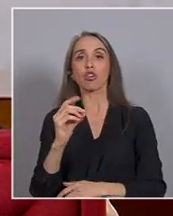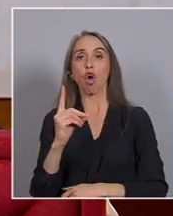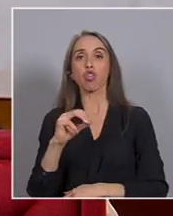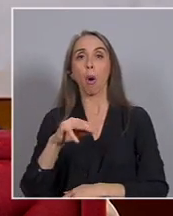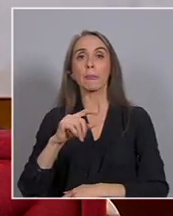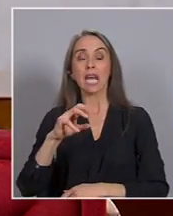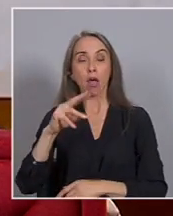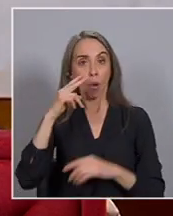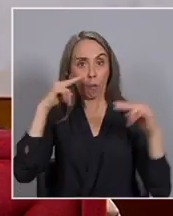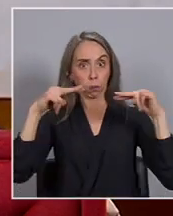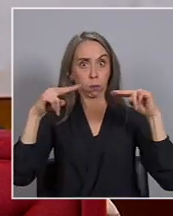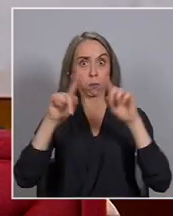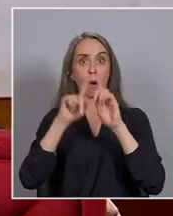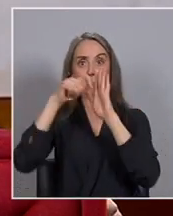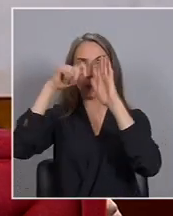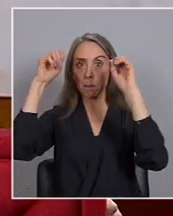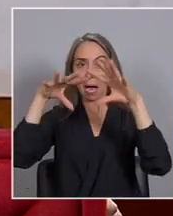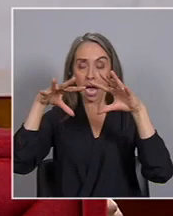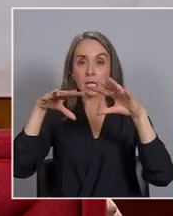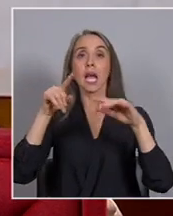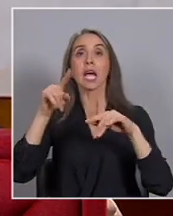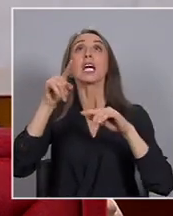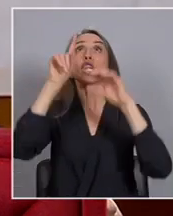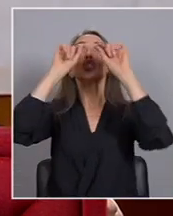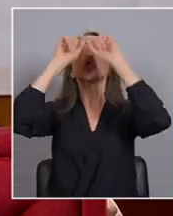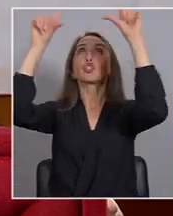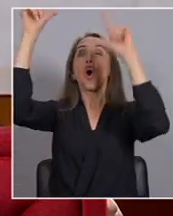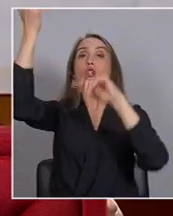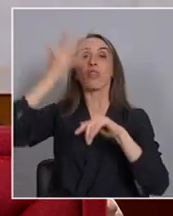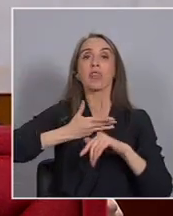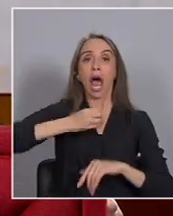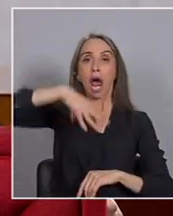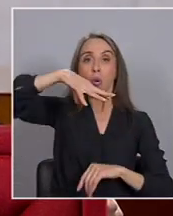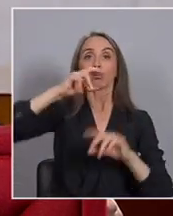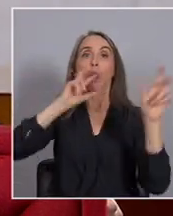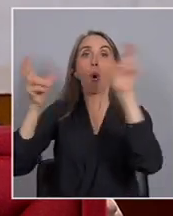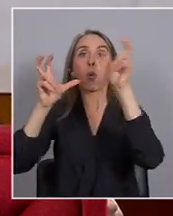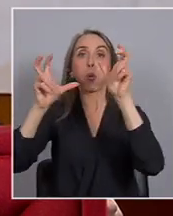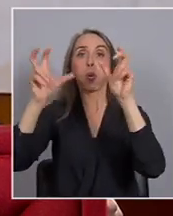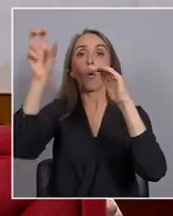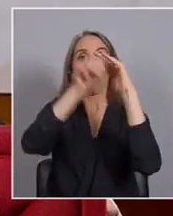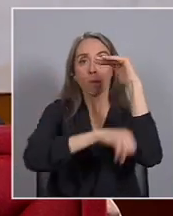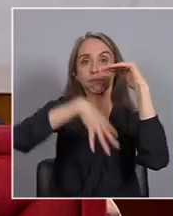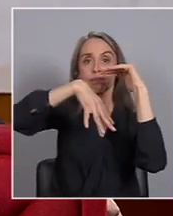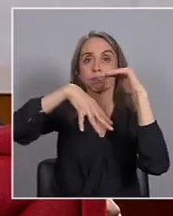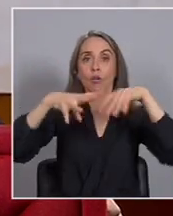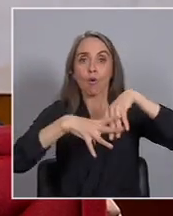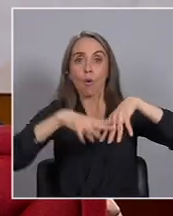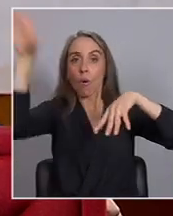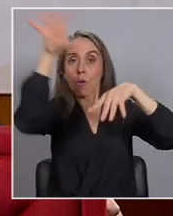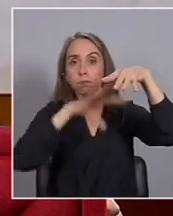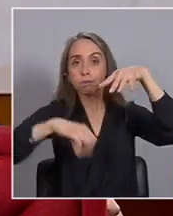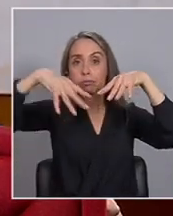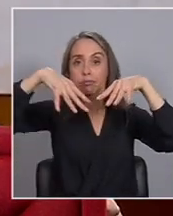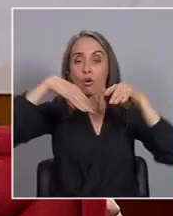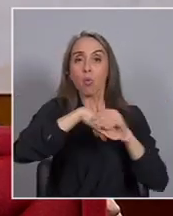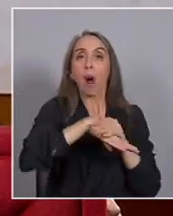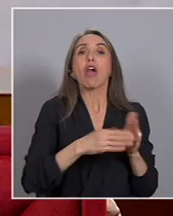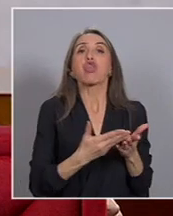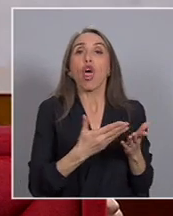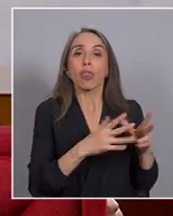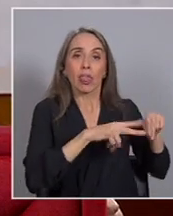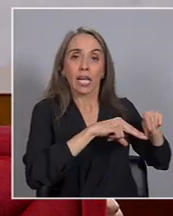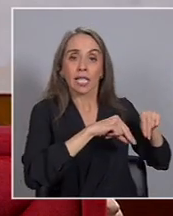que tenemos es poder almacenar toda esa energía solar y eólica y además establecer las líneas de